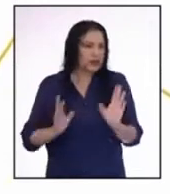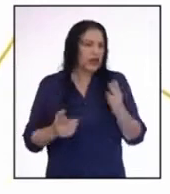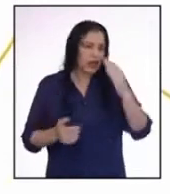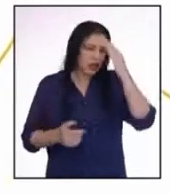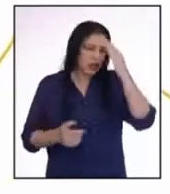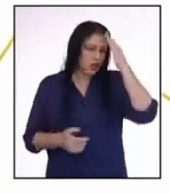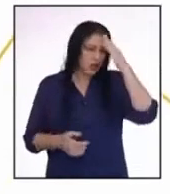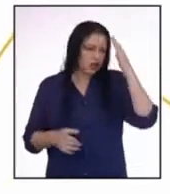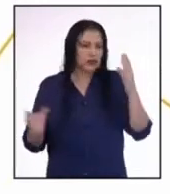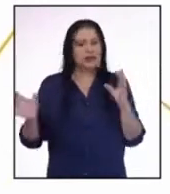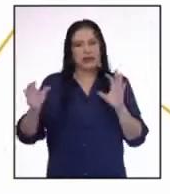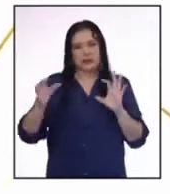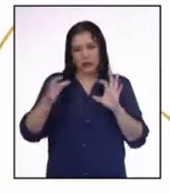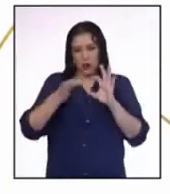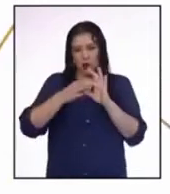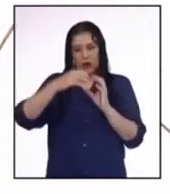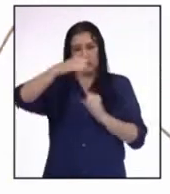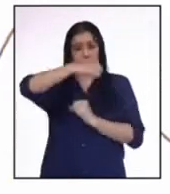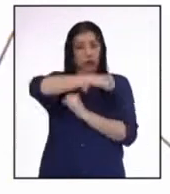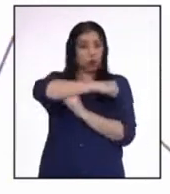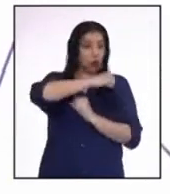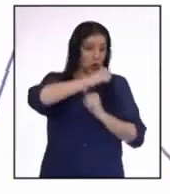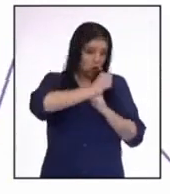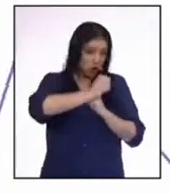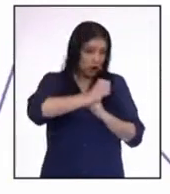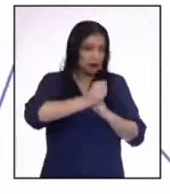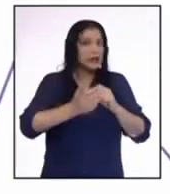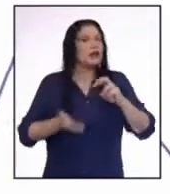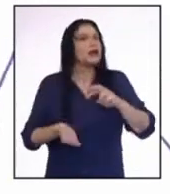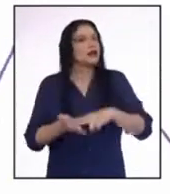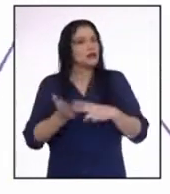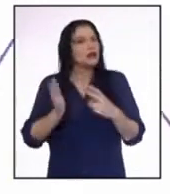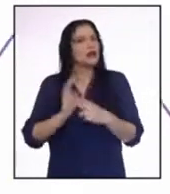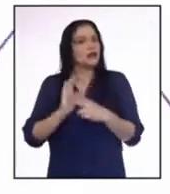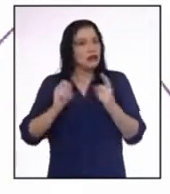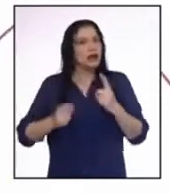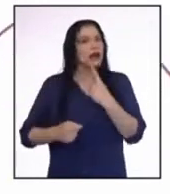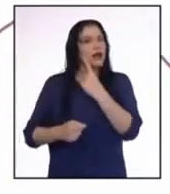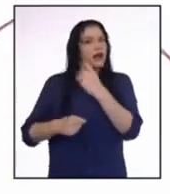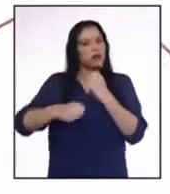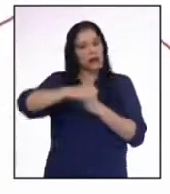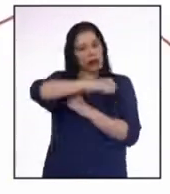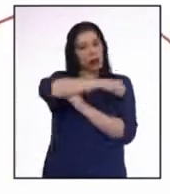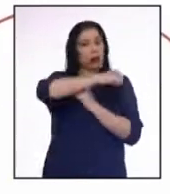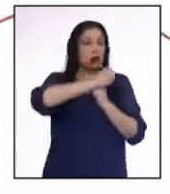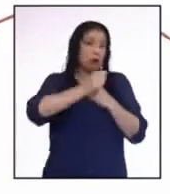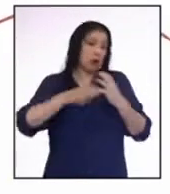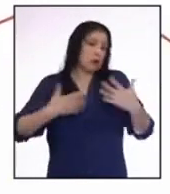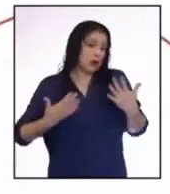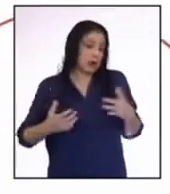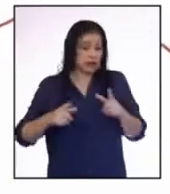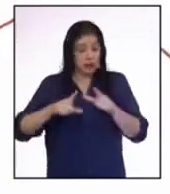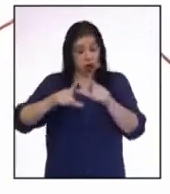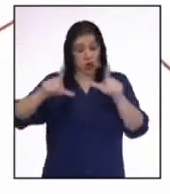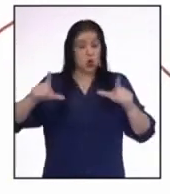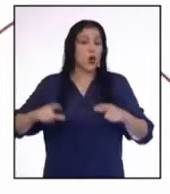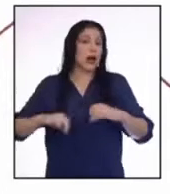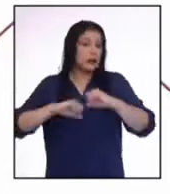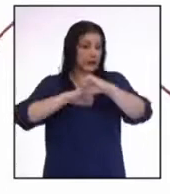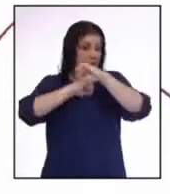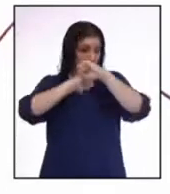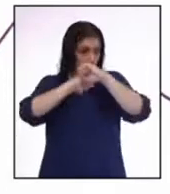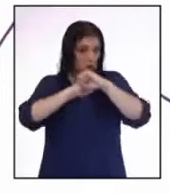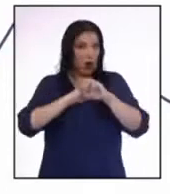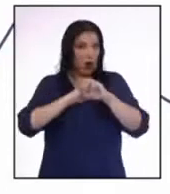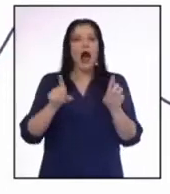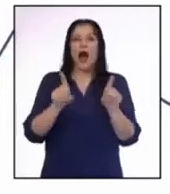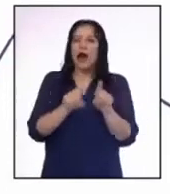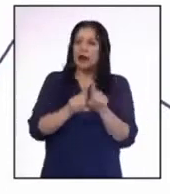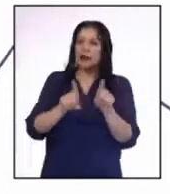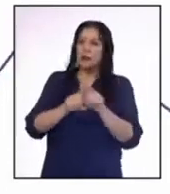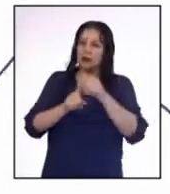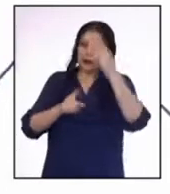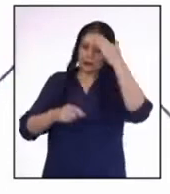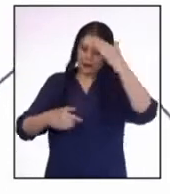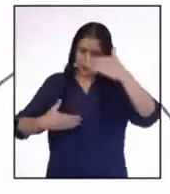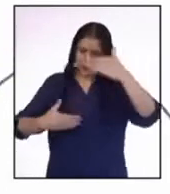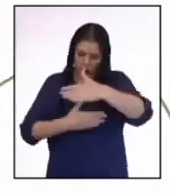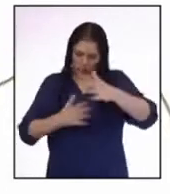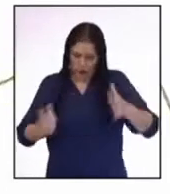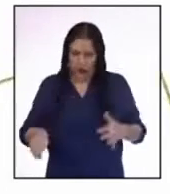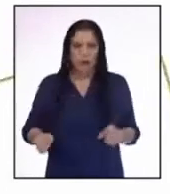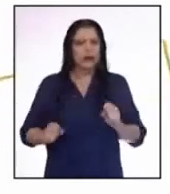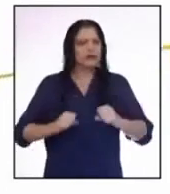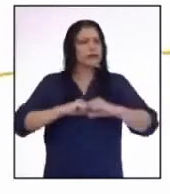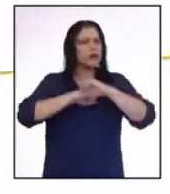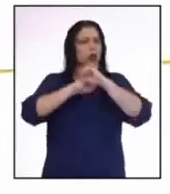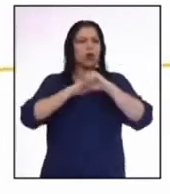sé, estas están unidas por columnas, lo cual significa que cada una de las columnas podrían ser zonas seguras. Además, ya sabemos que el patio es una